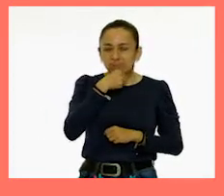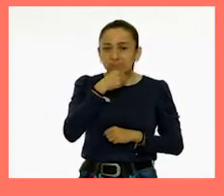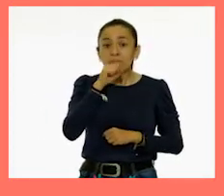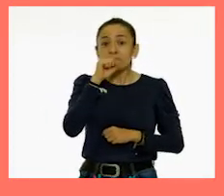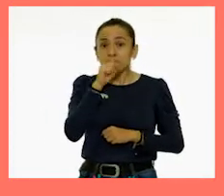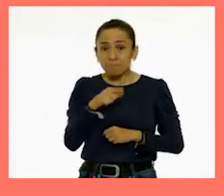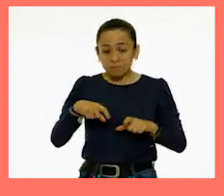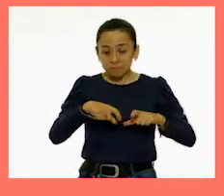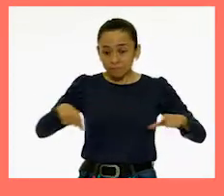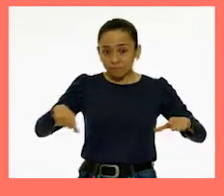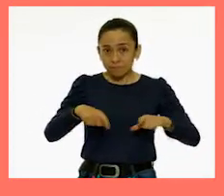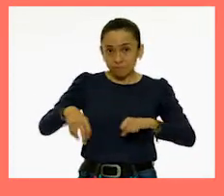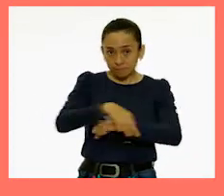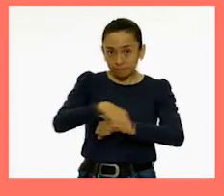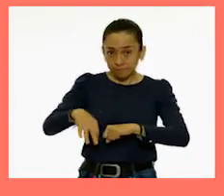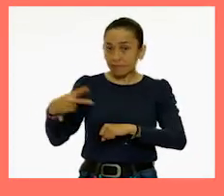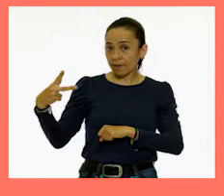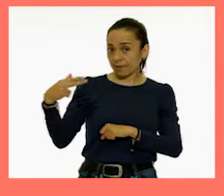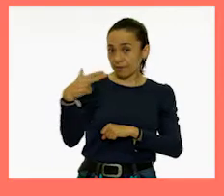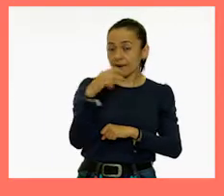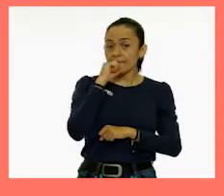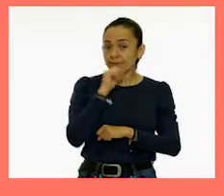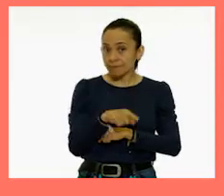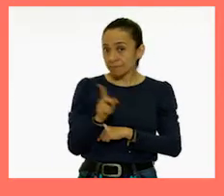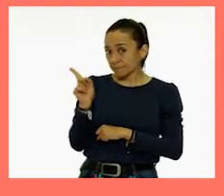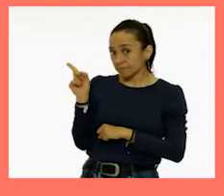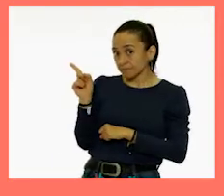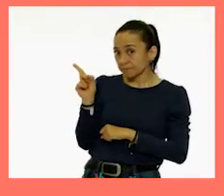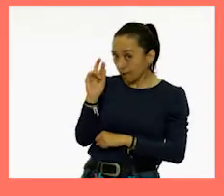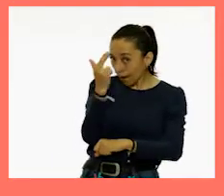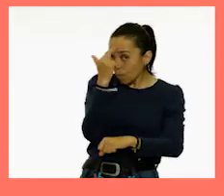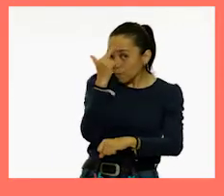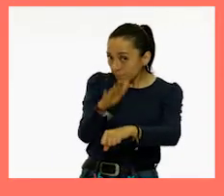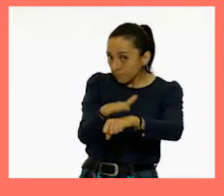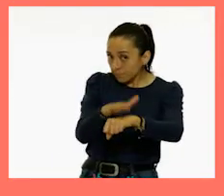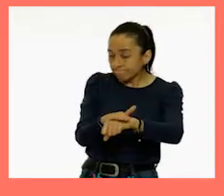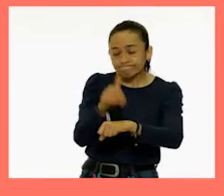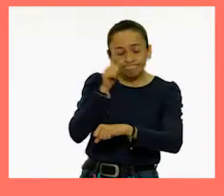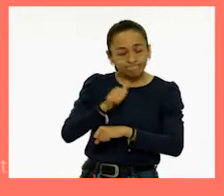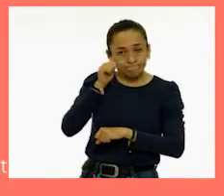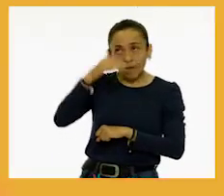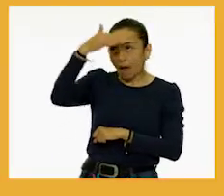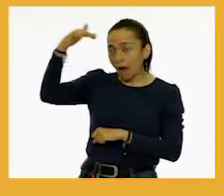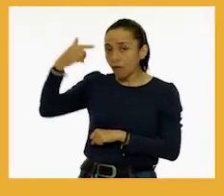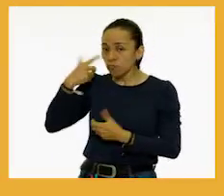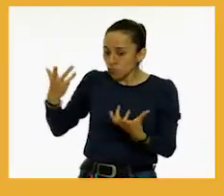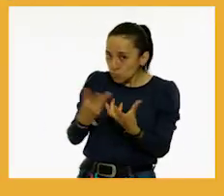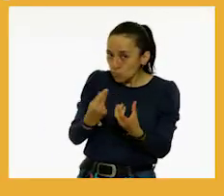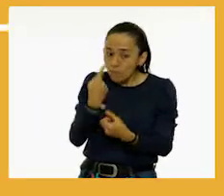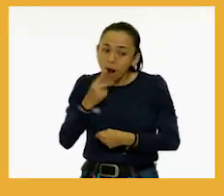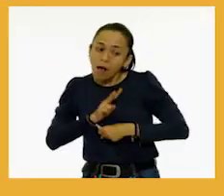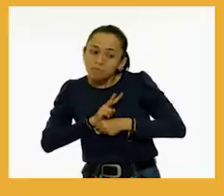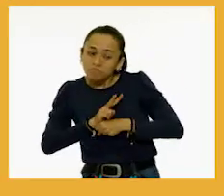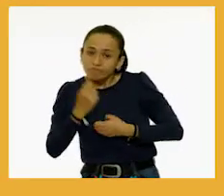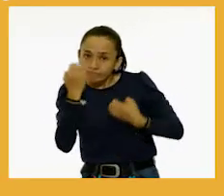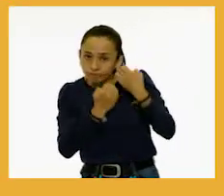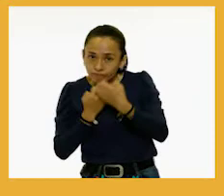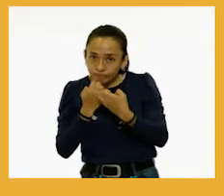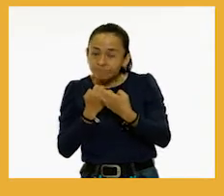y tijeras. Recuerda que la manipulación de estas debe estar supervisada por un adulto.